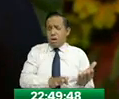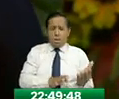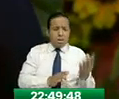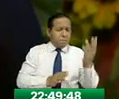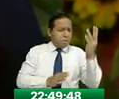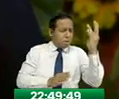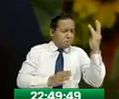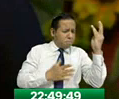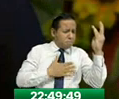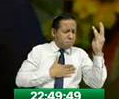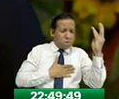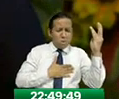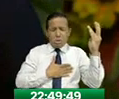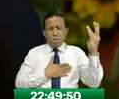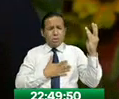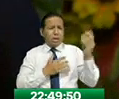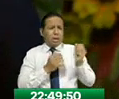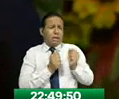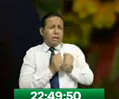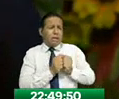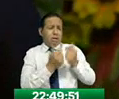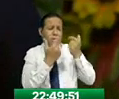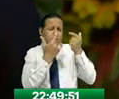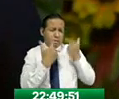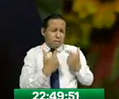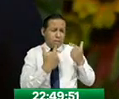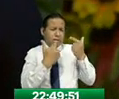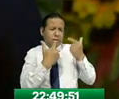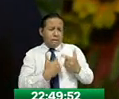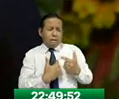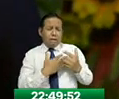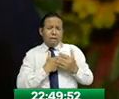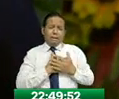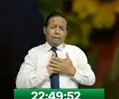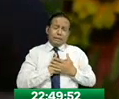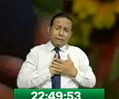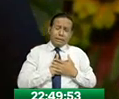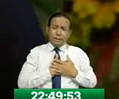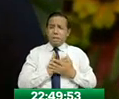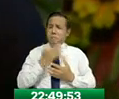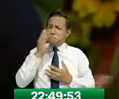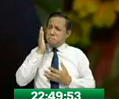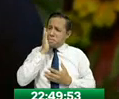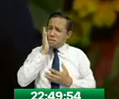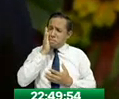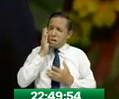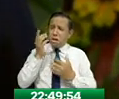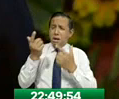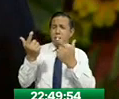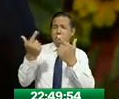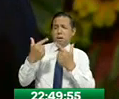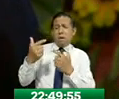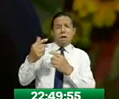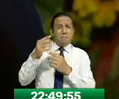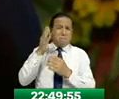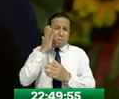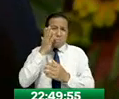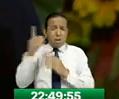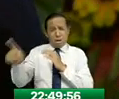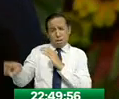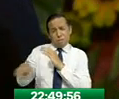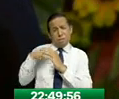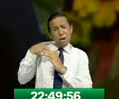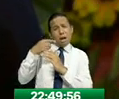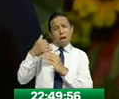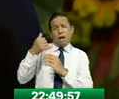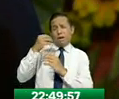esposa estaba ahí a mi lado, así. Y mi mamá me envió audio diciéndome, mi hijo,